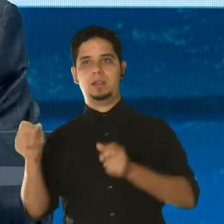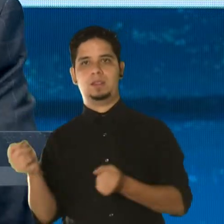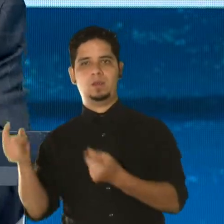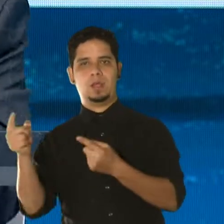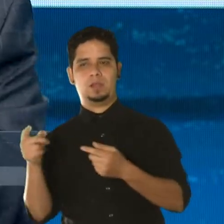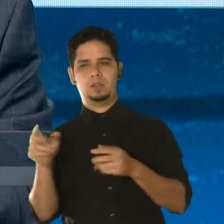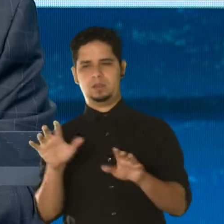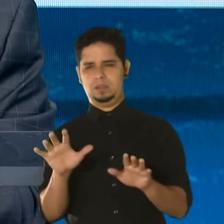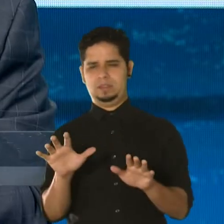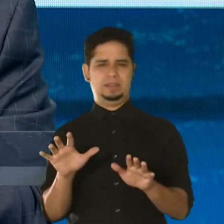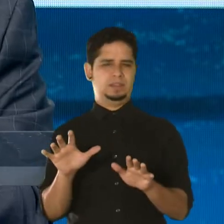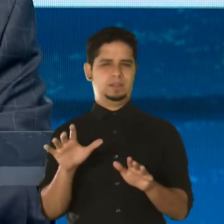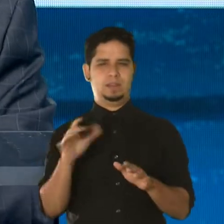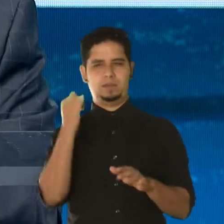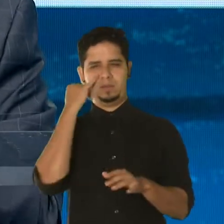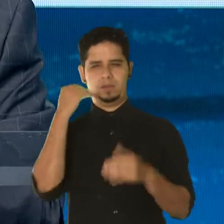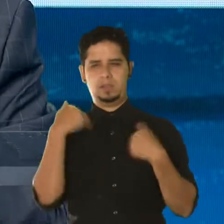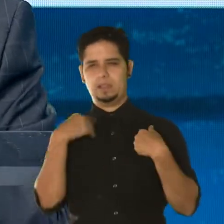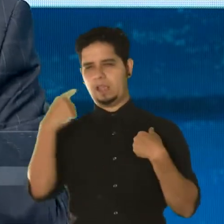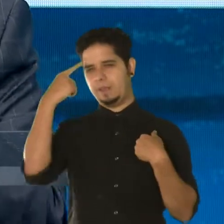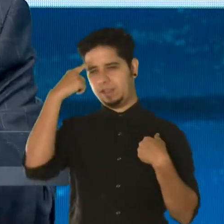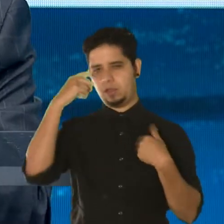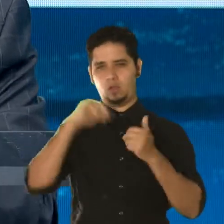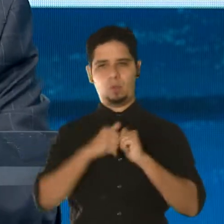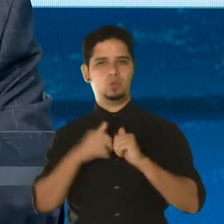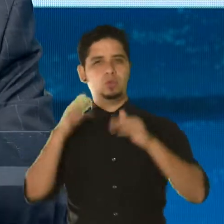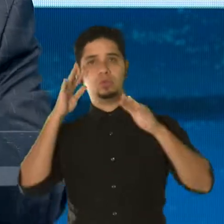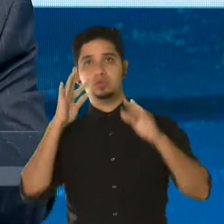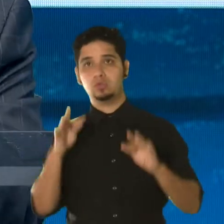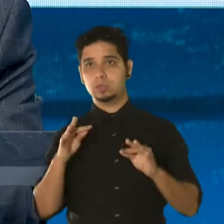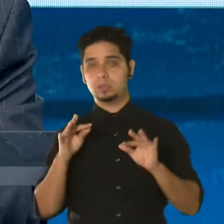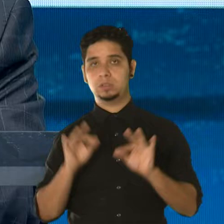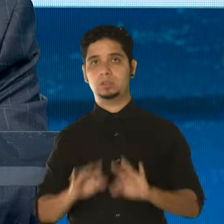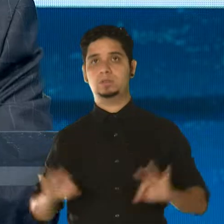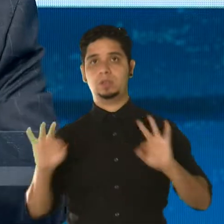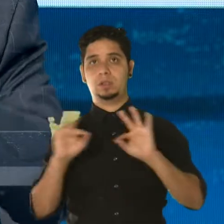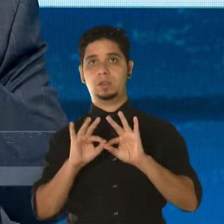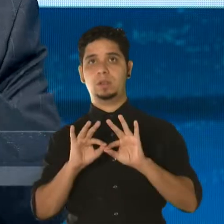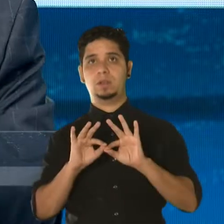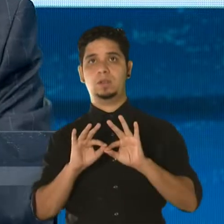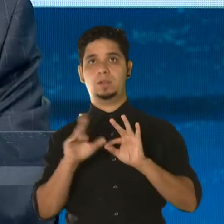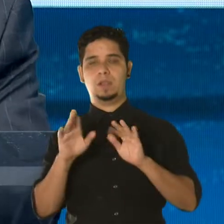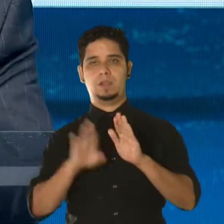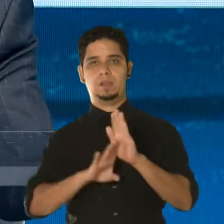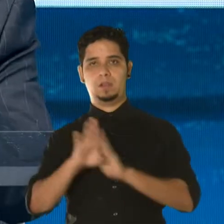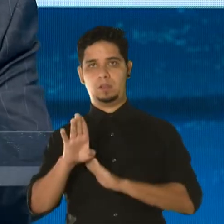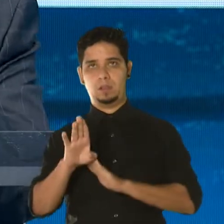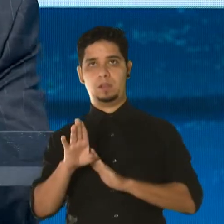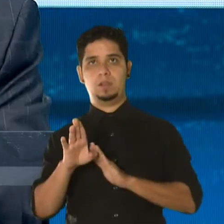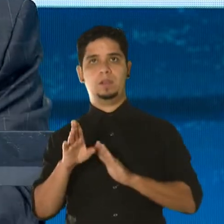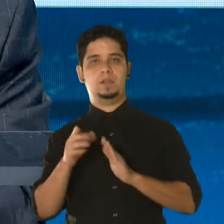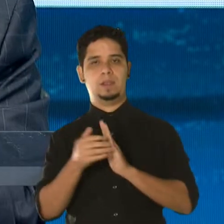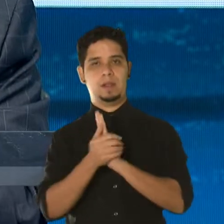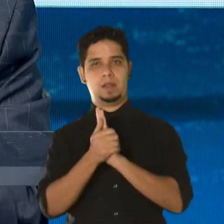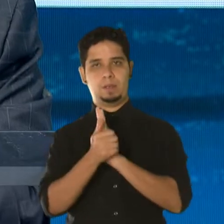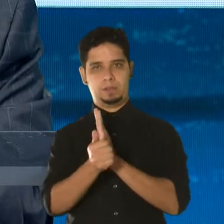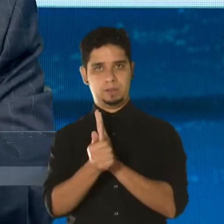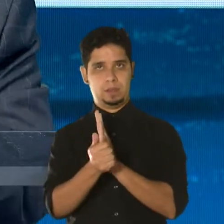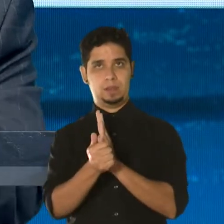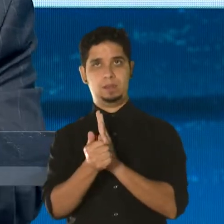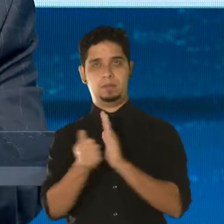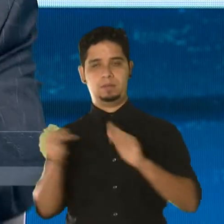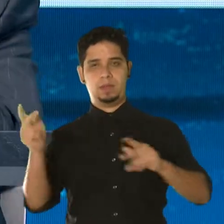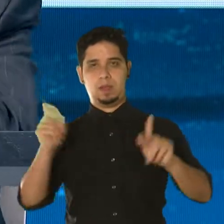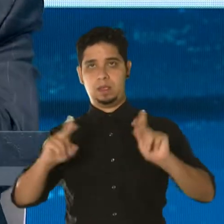Entonces, con eso en mente, ¿cómo tú vas a tomar decisiones importantes del desarrollo de la capacidad de